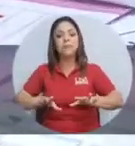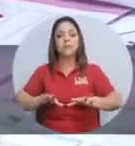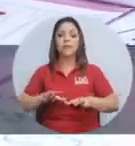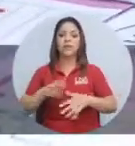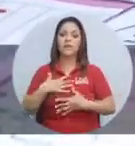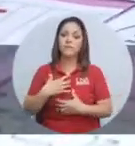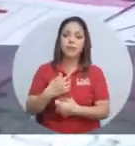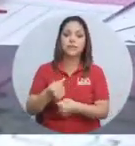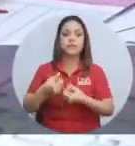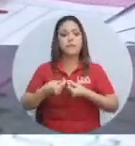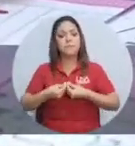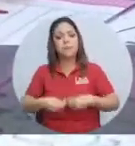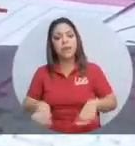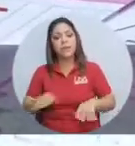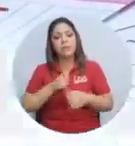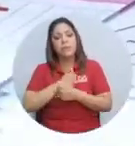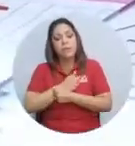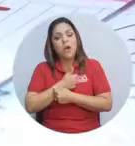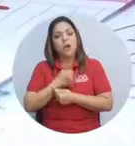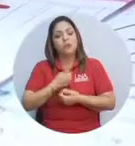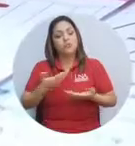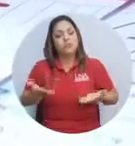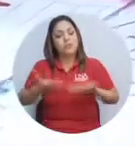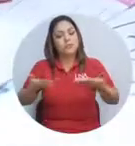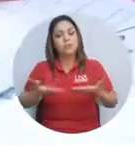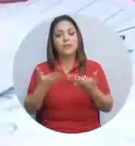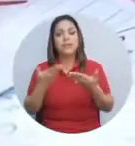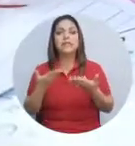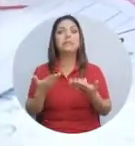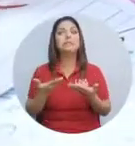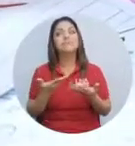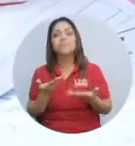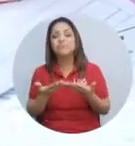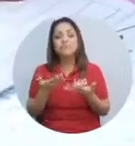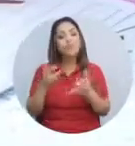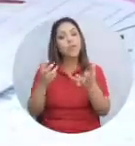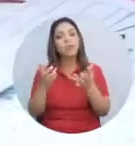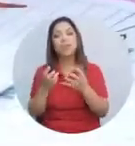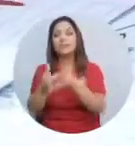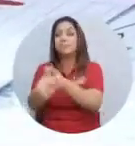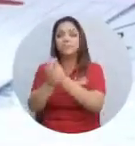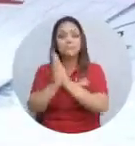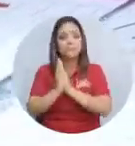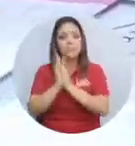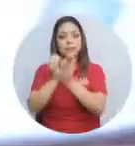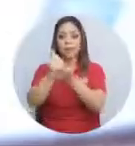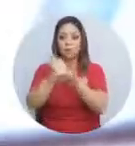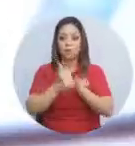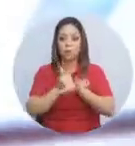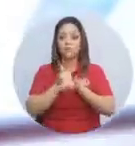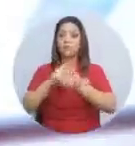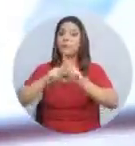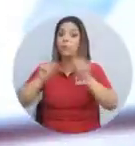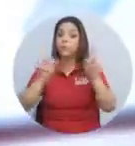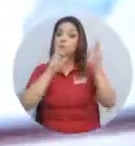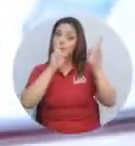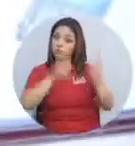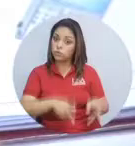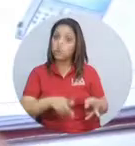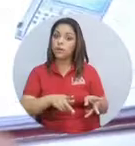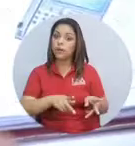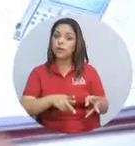pedir ayuda. Entendiendo que no es que yo no puedo y no quiero, sino que se me dificulta porque he hecho de todo, la